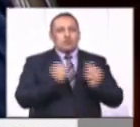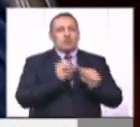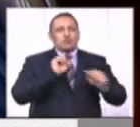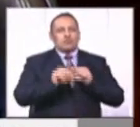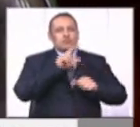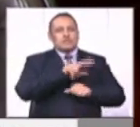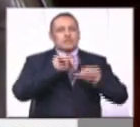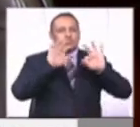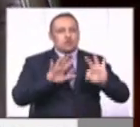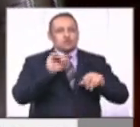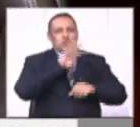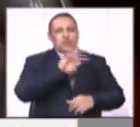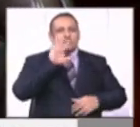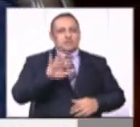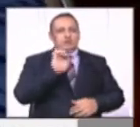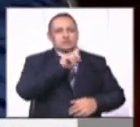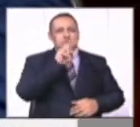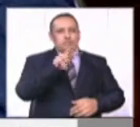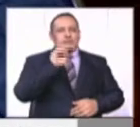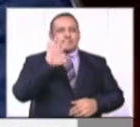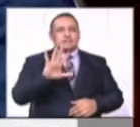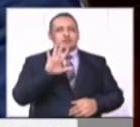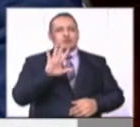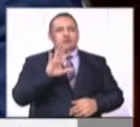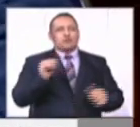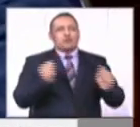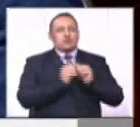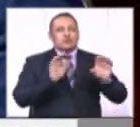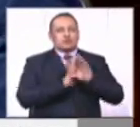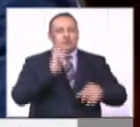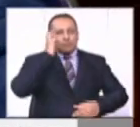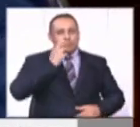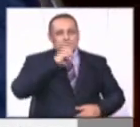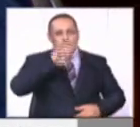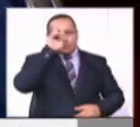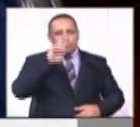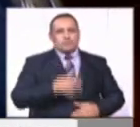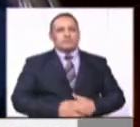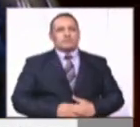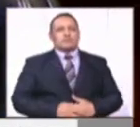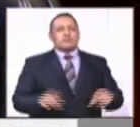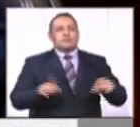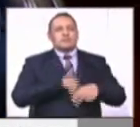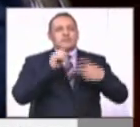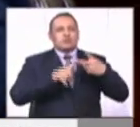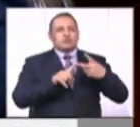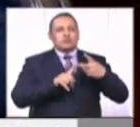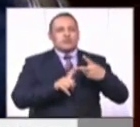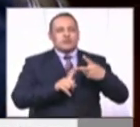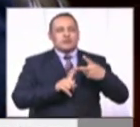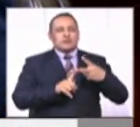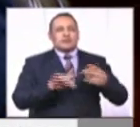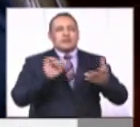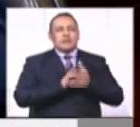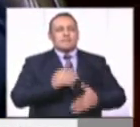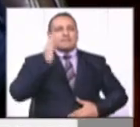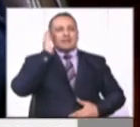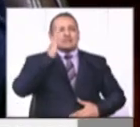38 45 y 125 de la constitución política del Perú segunda